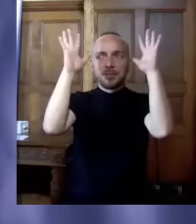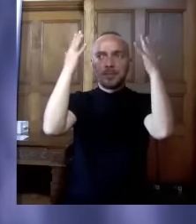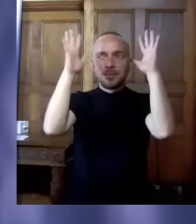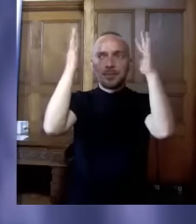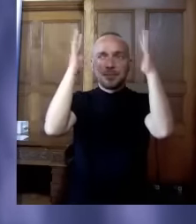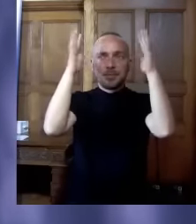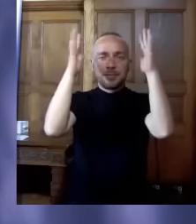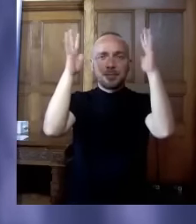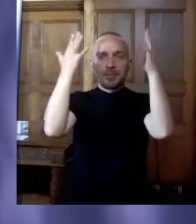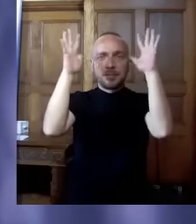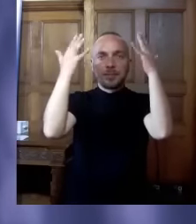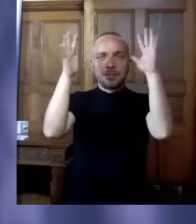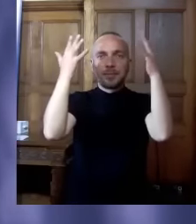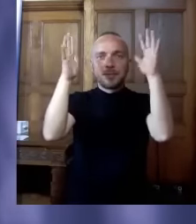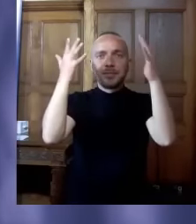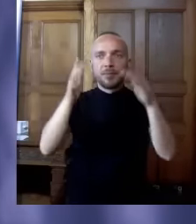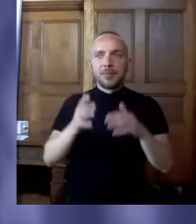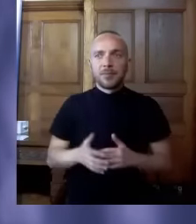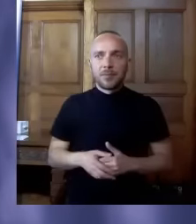candidato bueno